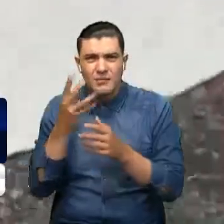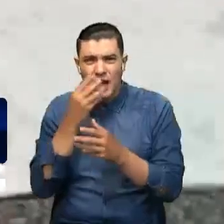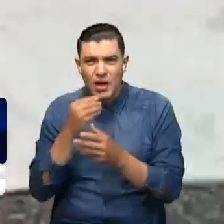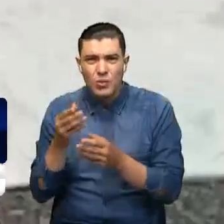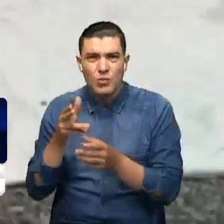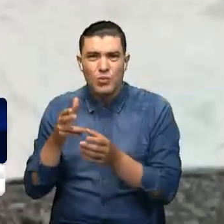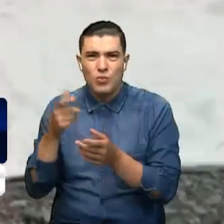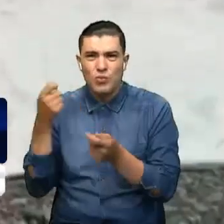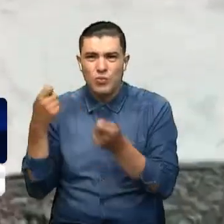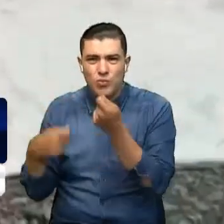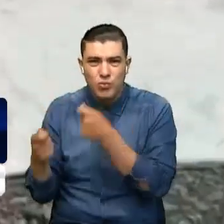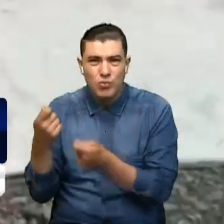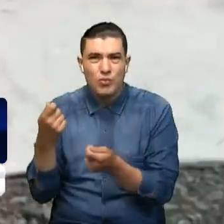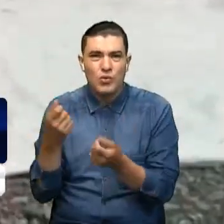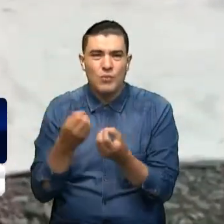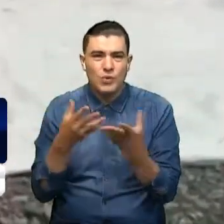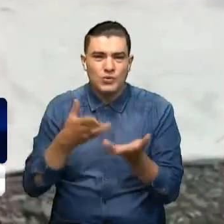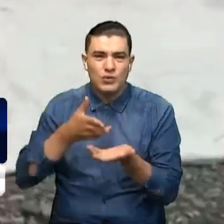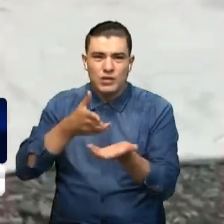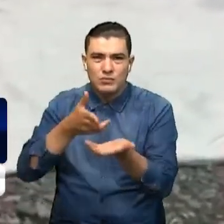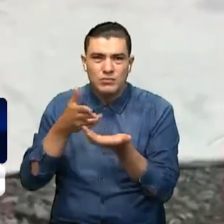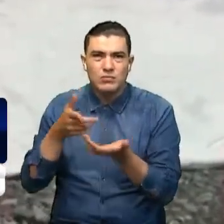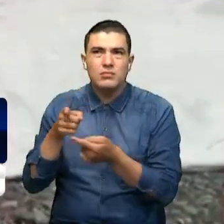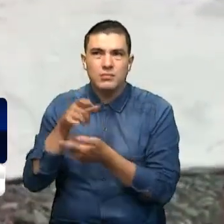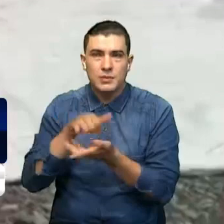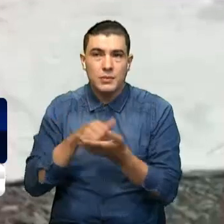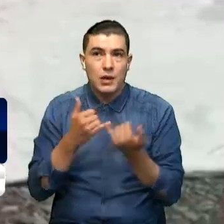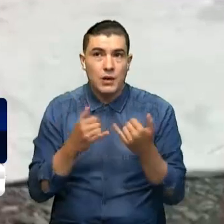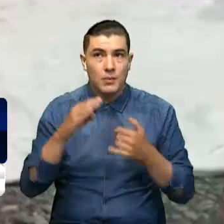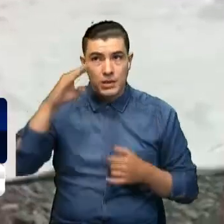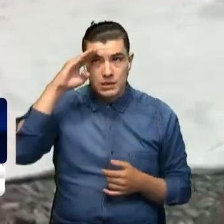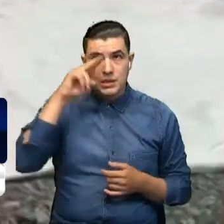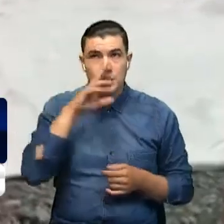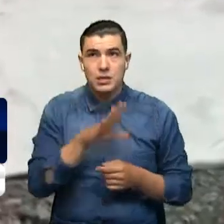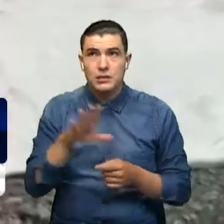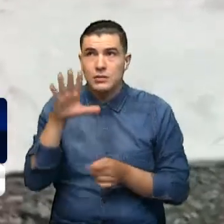fabricación y tráfico y porte de armas de fuego. Las autoridades investigan